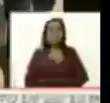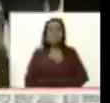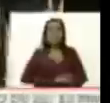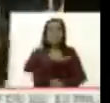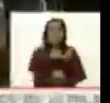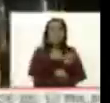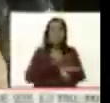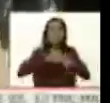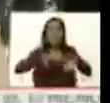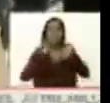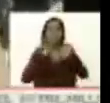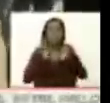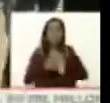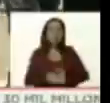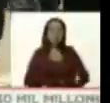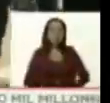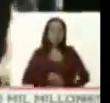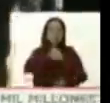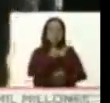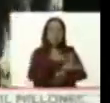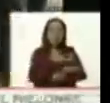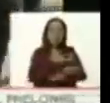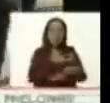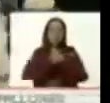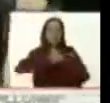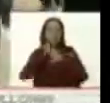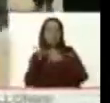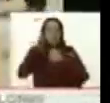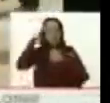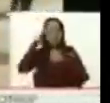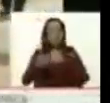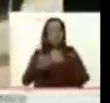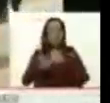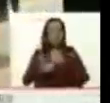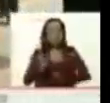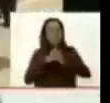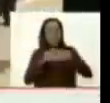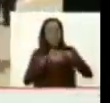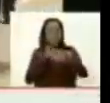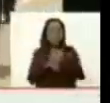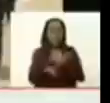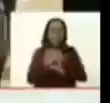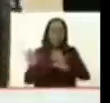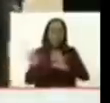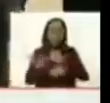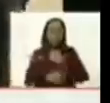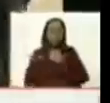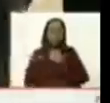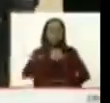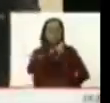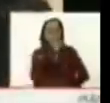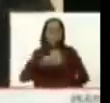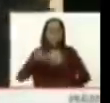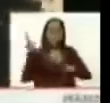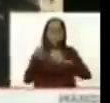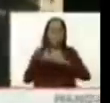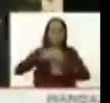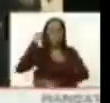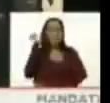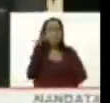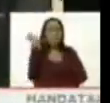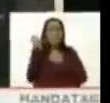fuerzas especiales, de las fuerzas policiales, de las fuerzas militares en toda la frontera, en el Zulia, Táchira,